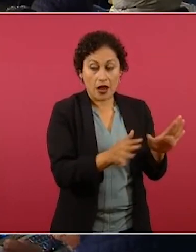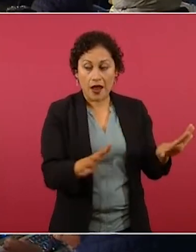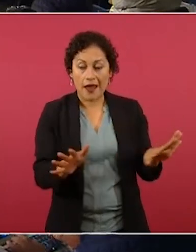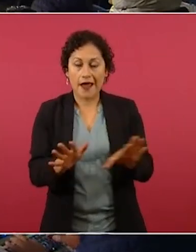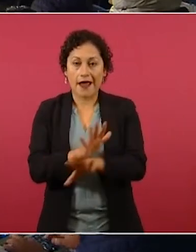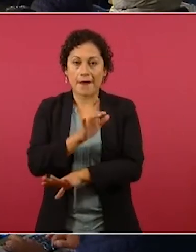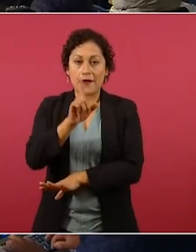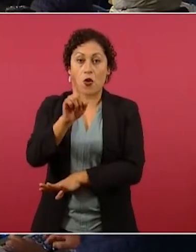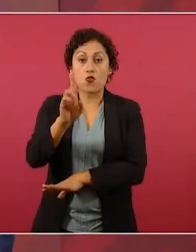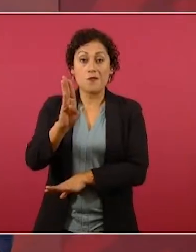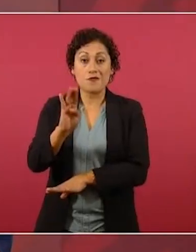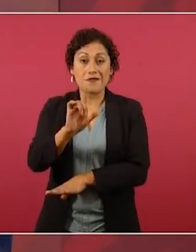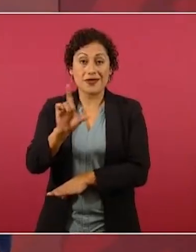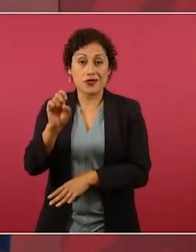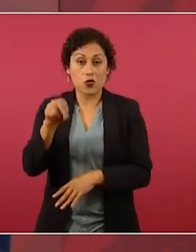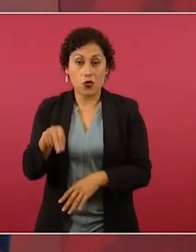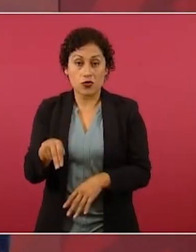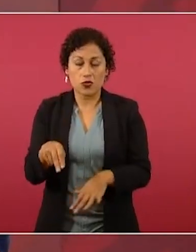Y se ha pagado